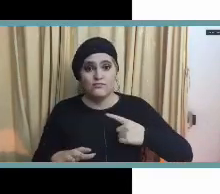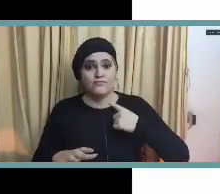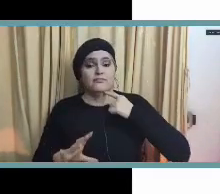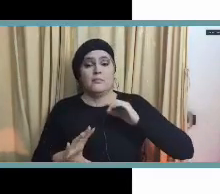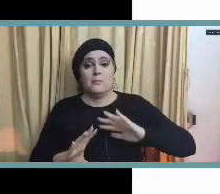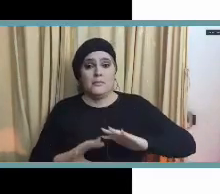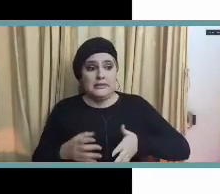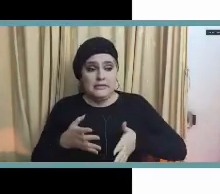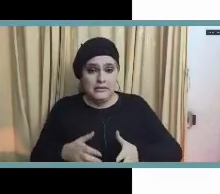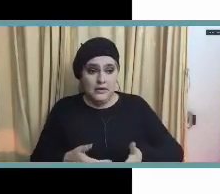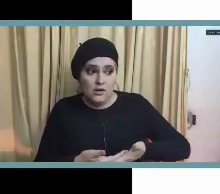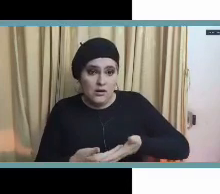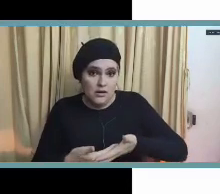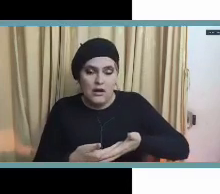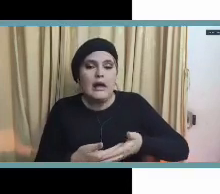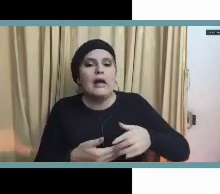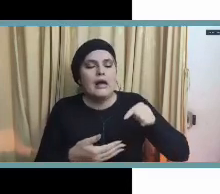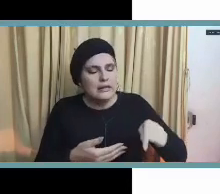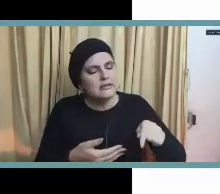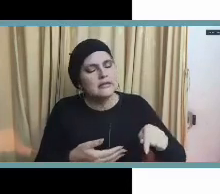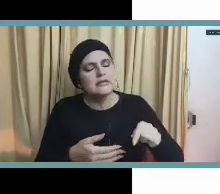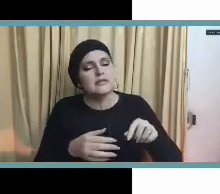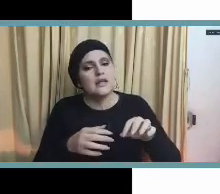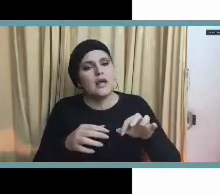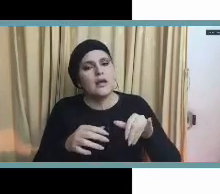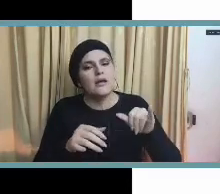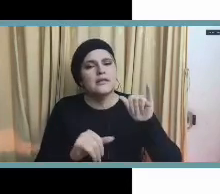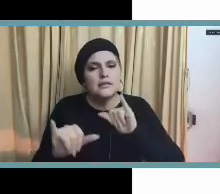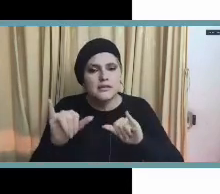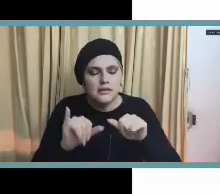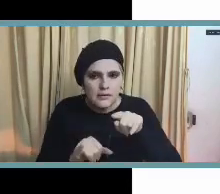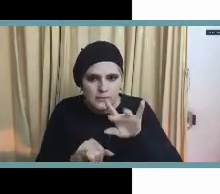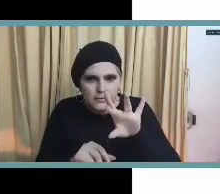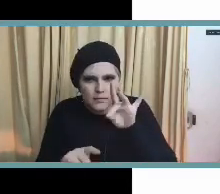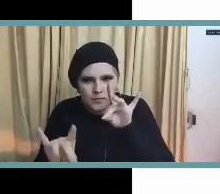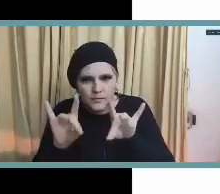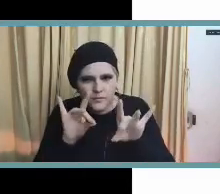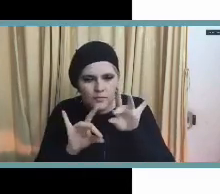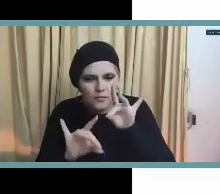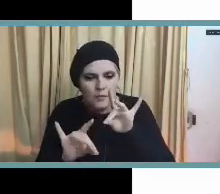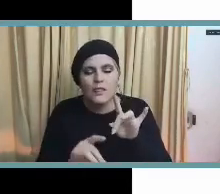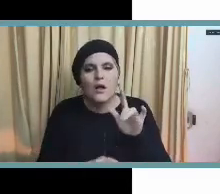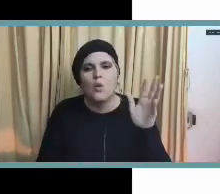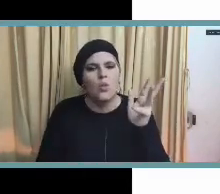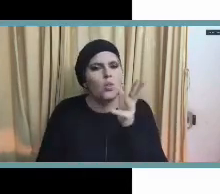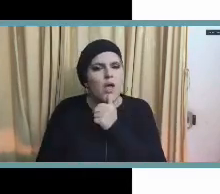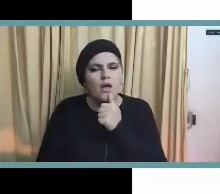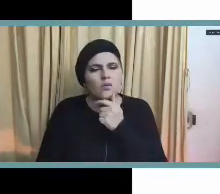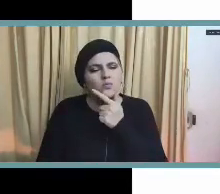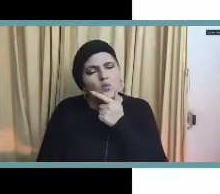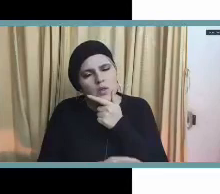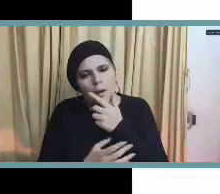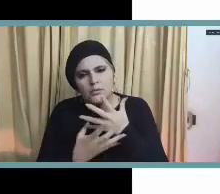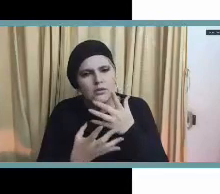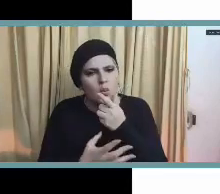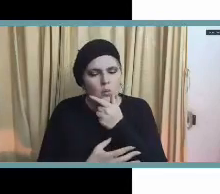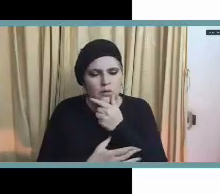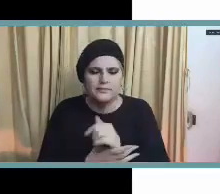ya, digamos, no hay muchas dudas respecto a esto. La genética sabemos que